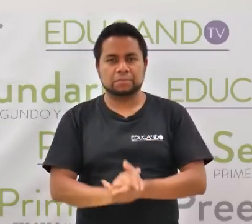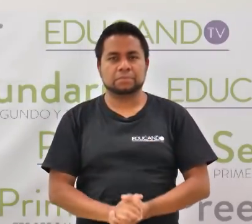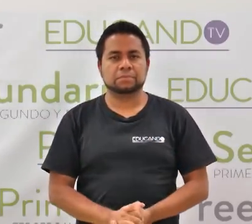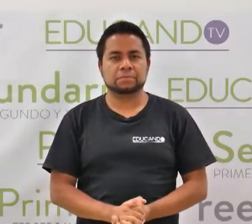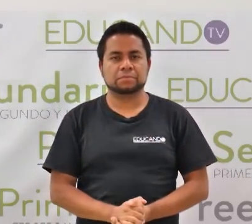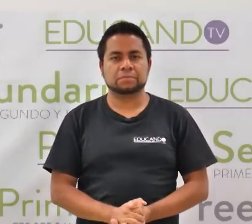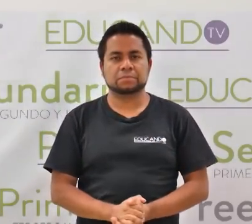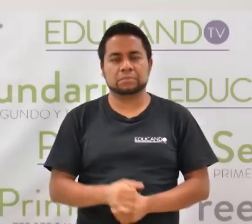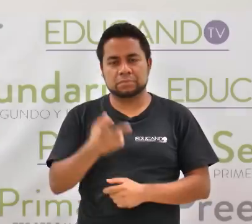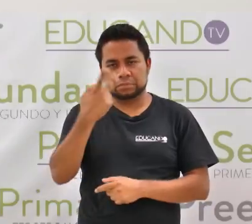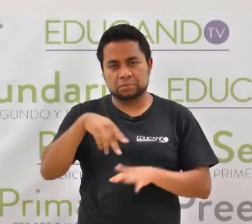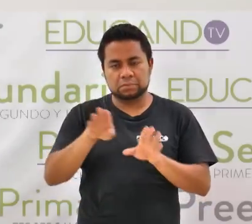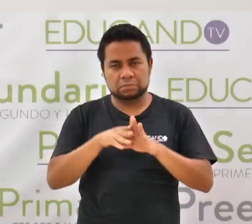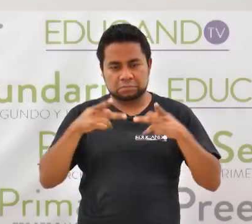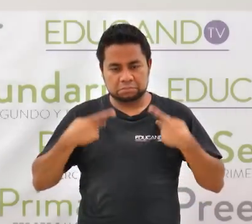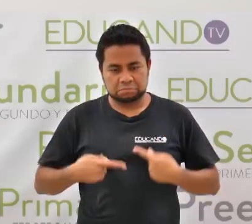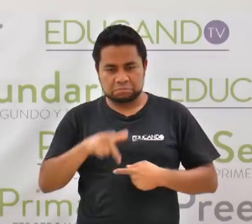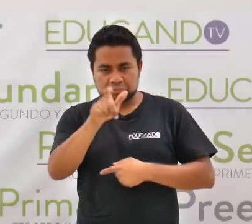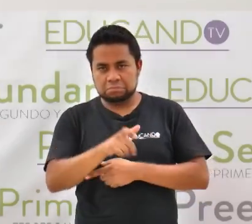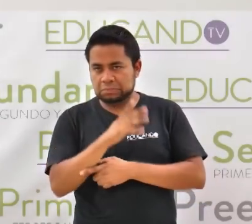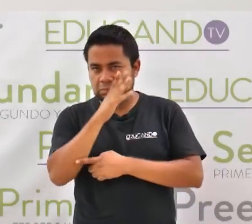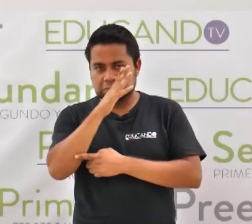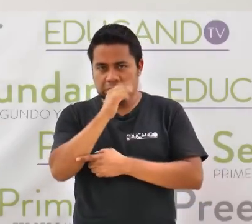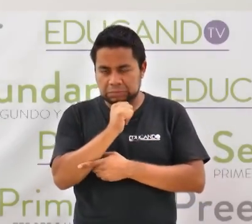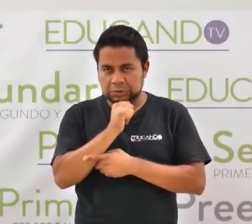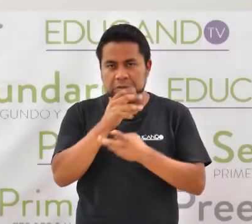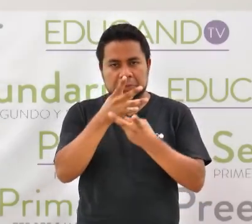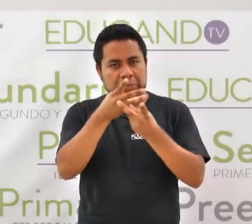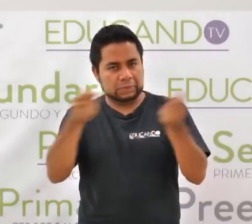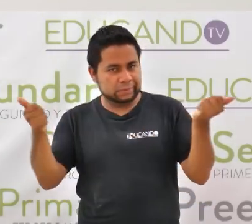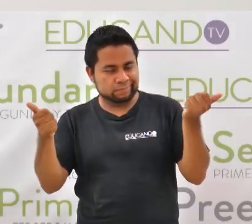pero los personajes no lo pueden resolver.